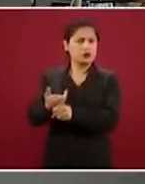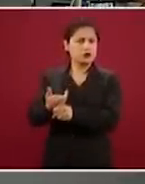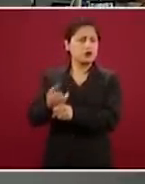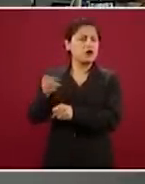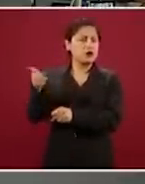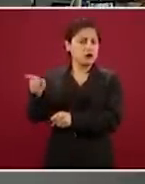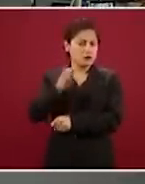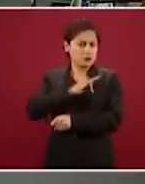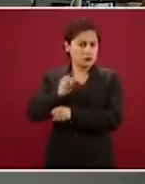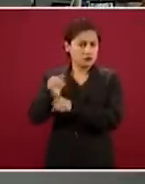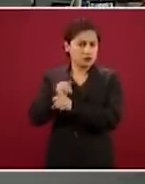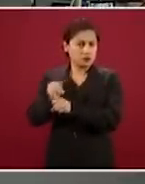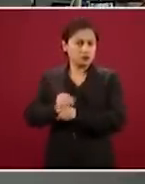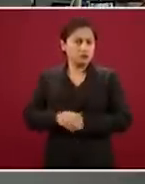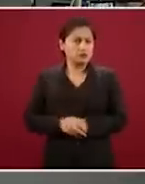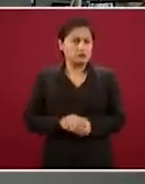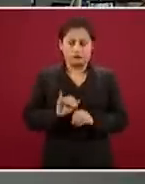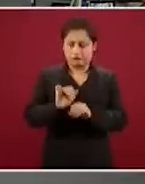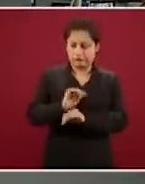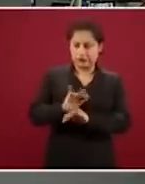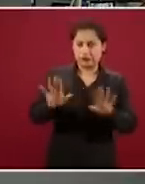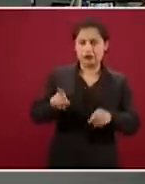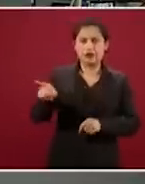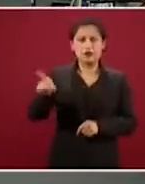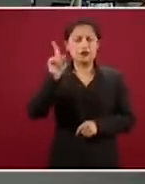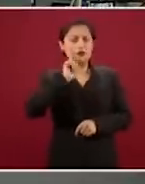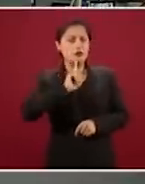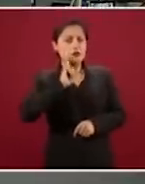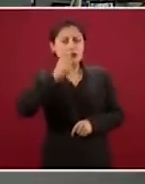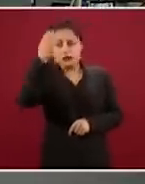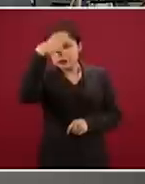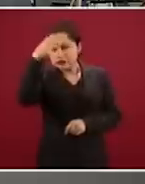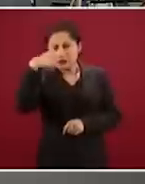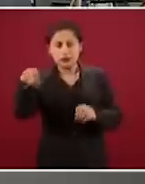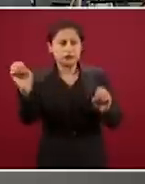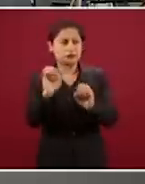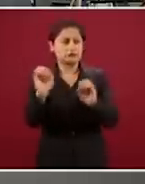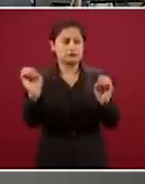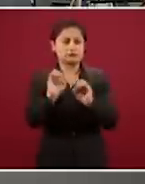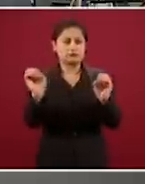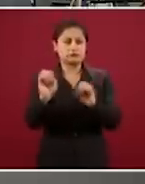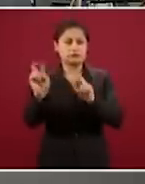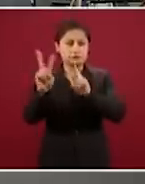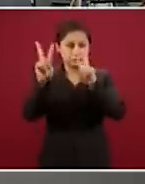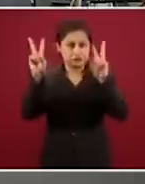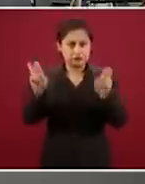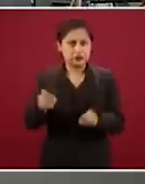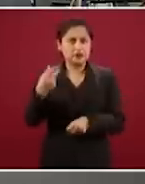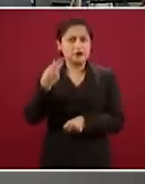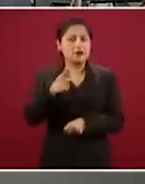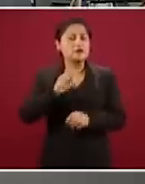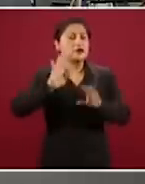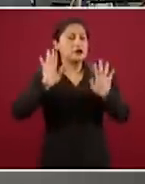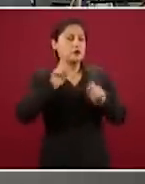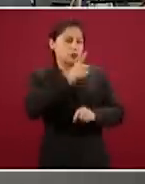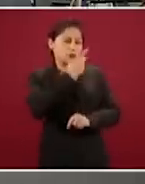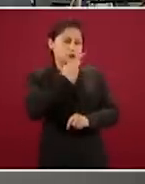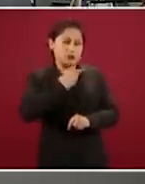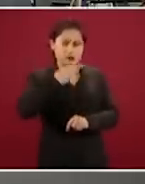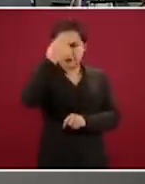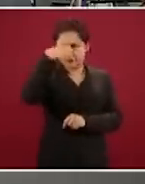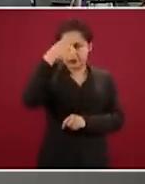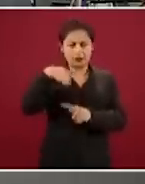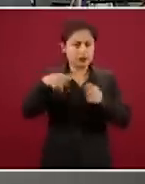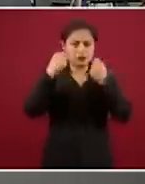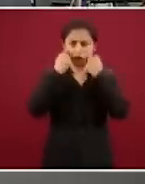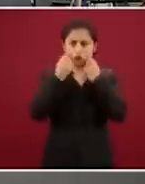En el caso de la señora no tiene absoluta experiencia en ese tema. Todo está. Pero no importa que no tenga experiencia, como usted lo ha dicho. Hay